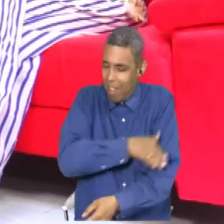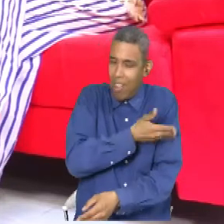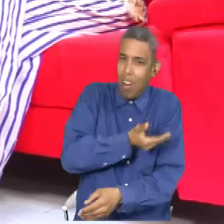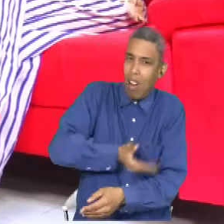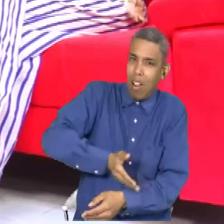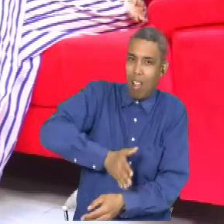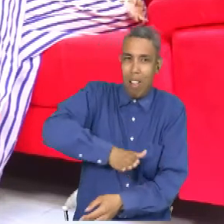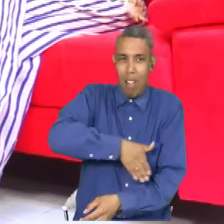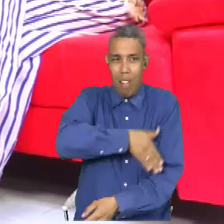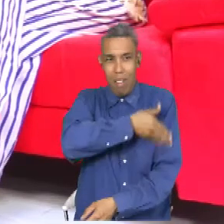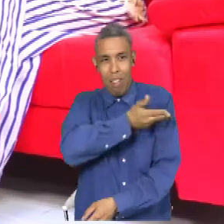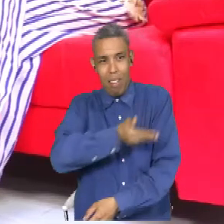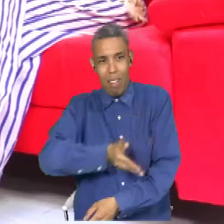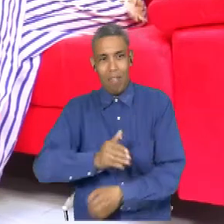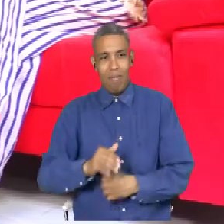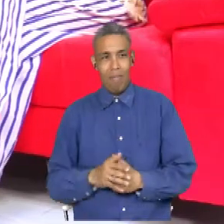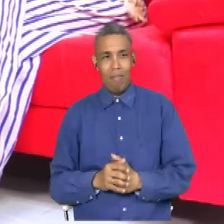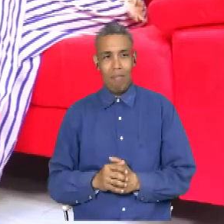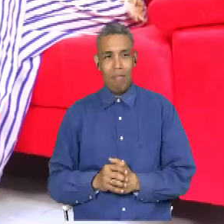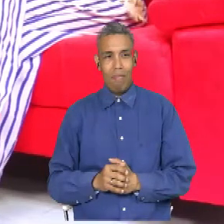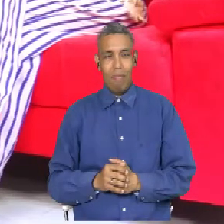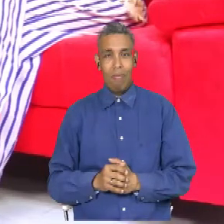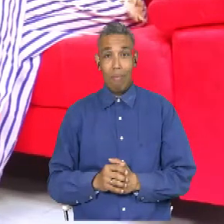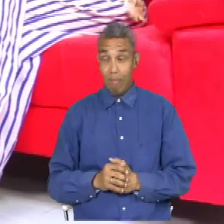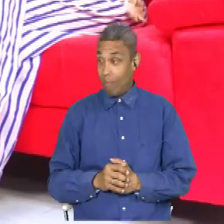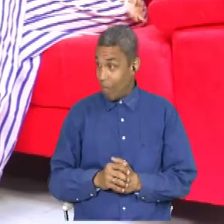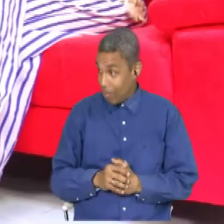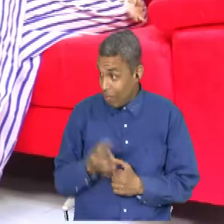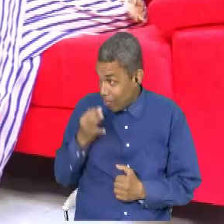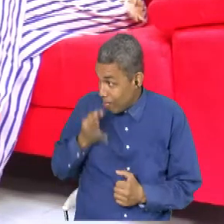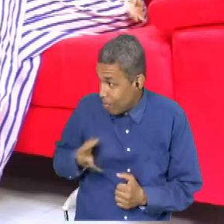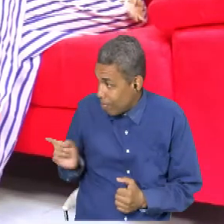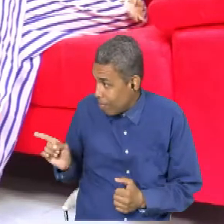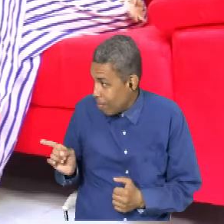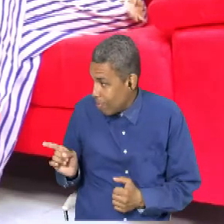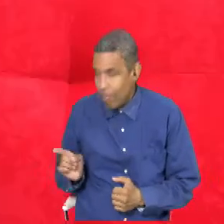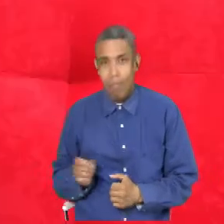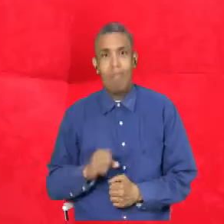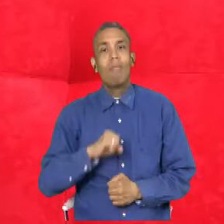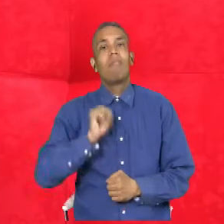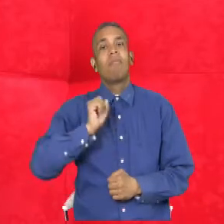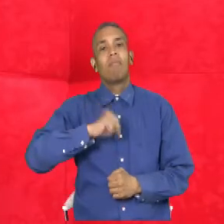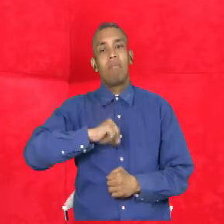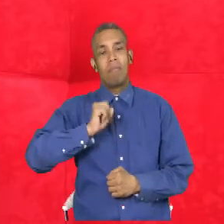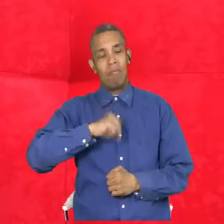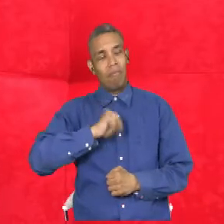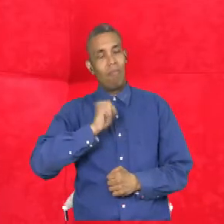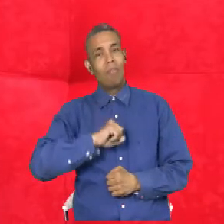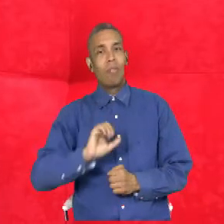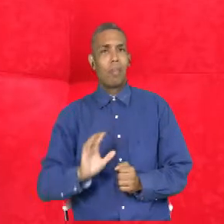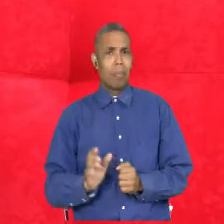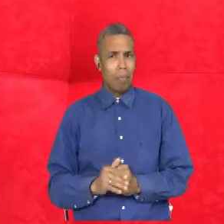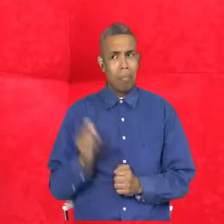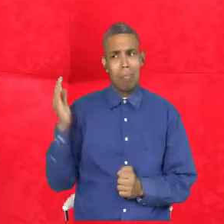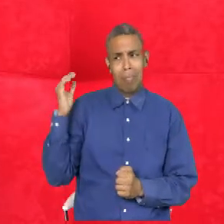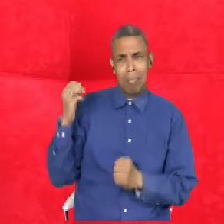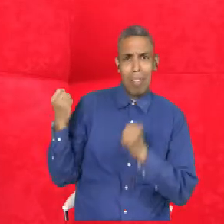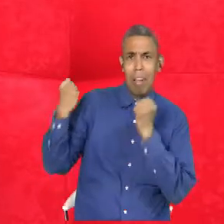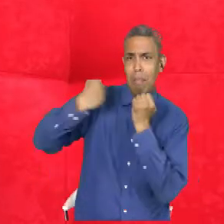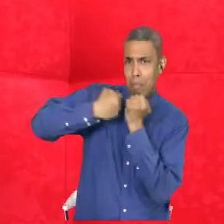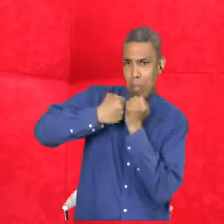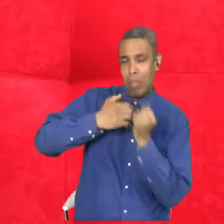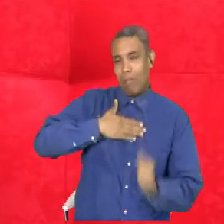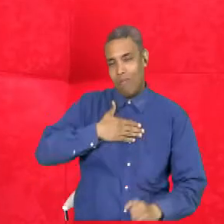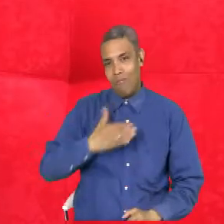tu próxima producción musical, ¿cierto, Kiara? Claro que sí. Y La Iguana la acompaña a ella como ella nos ha acompañado a nosotros también en este